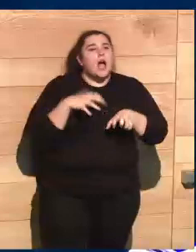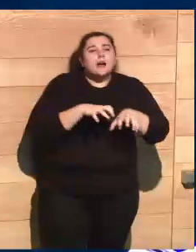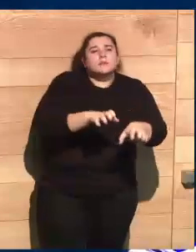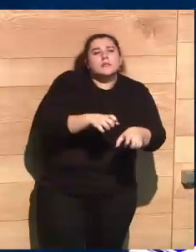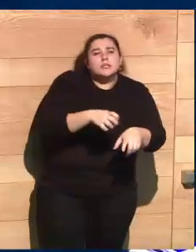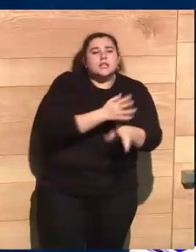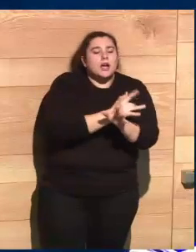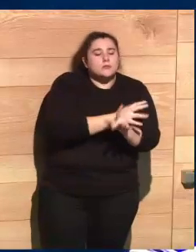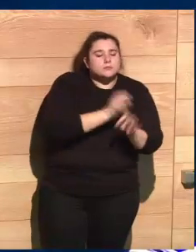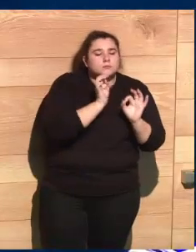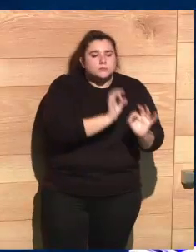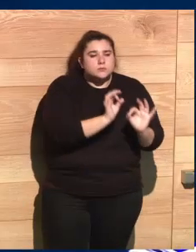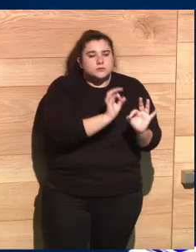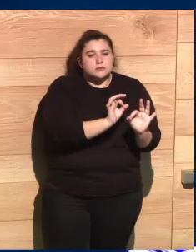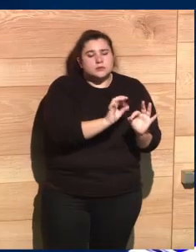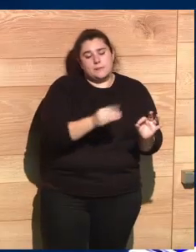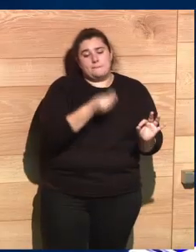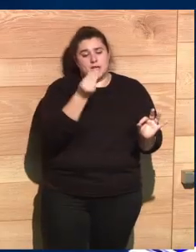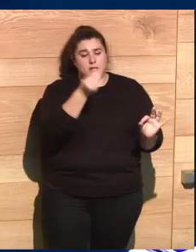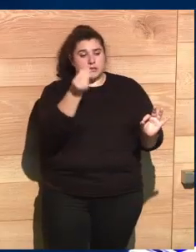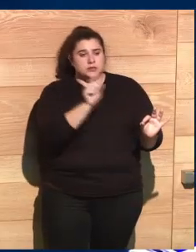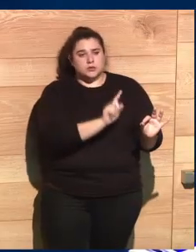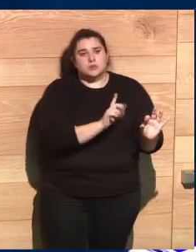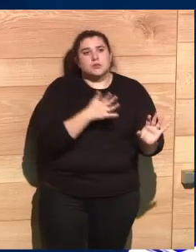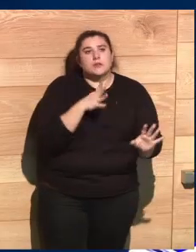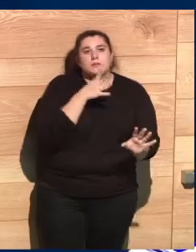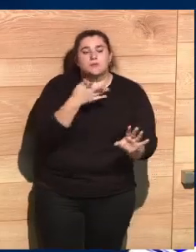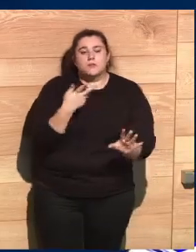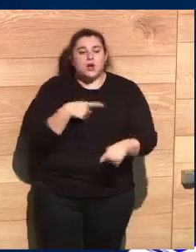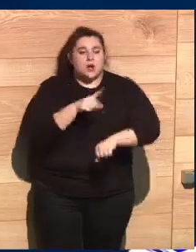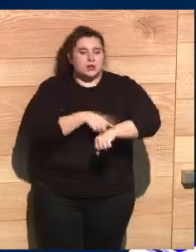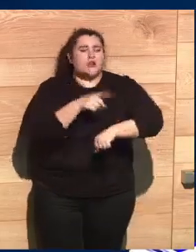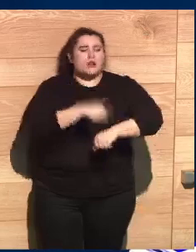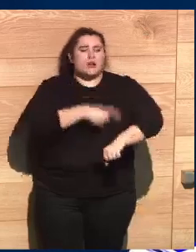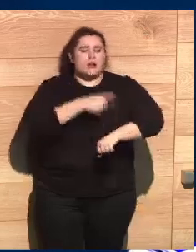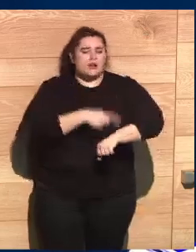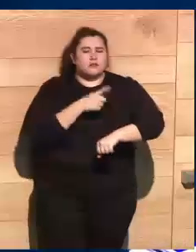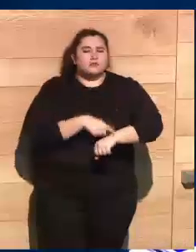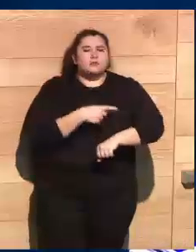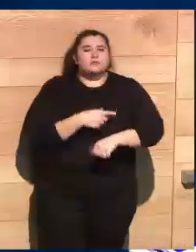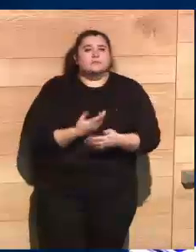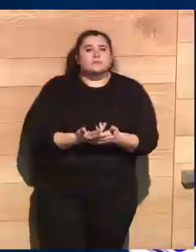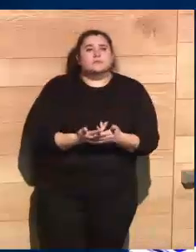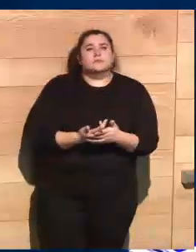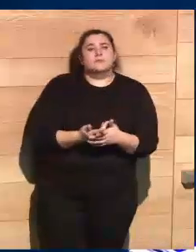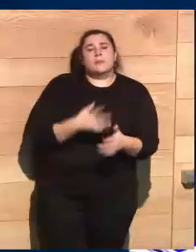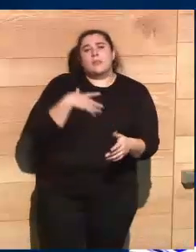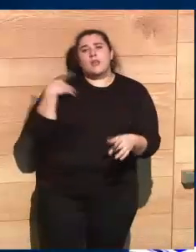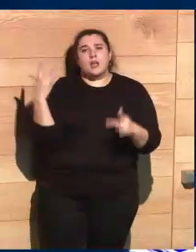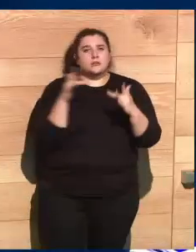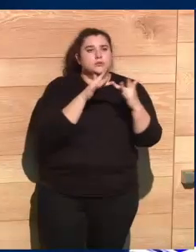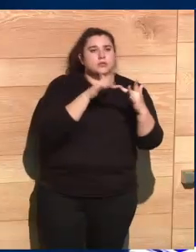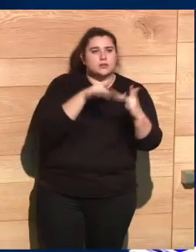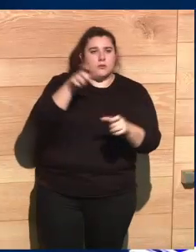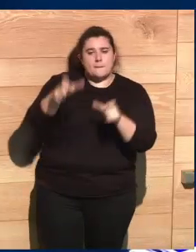vas aprendiendo a jugar cada vez mejor, sino para que tú pasaras la mayor parte del tiempo posible jugando a ese juego, relacionándote